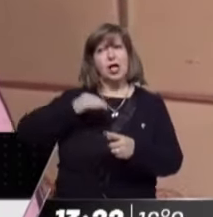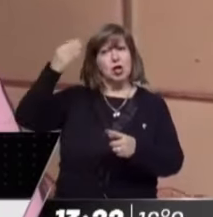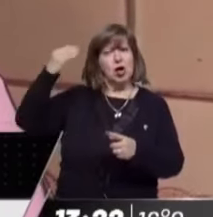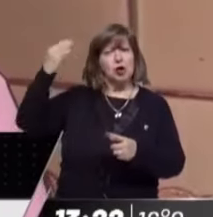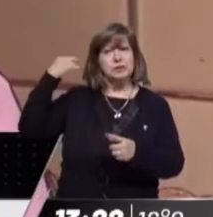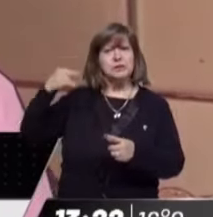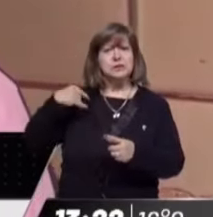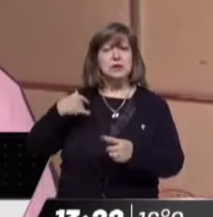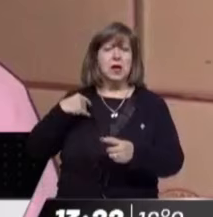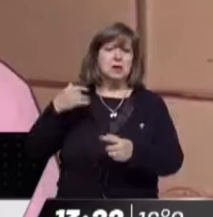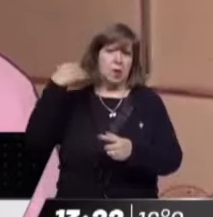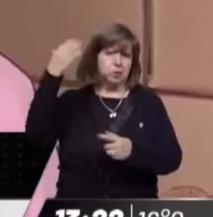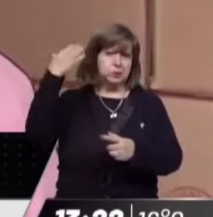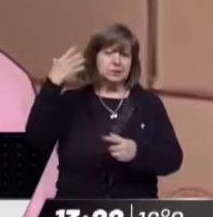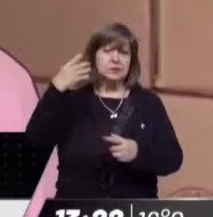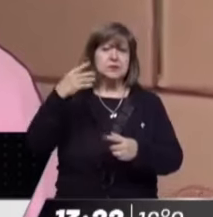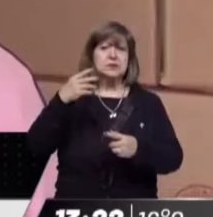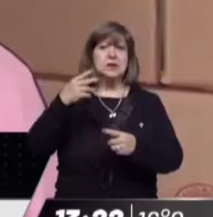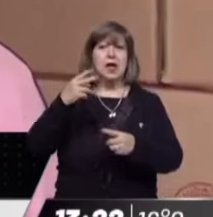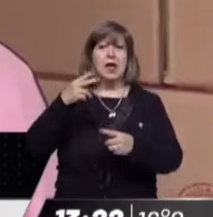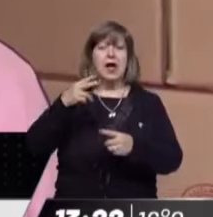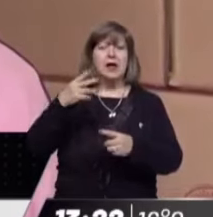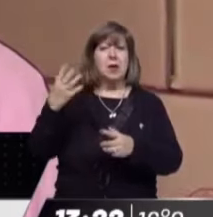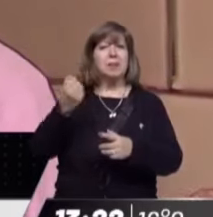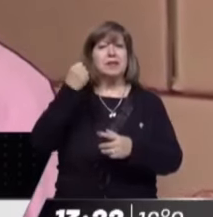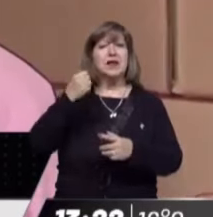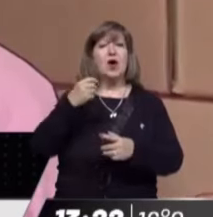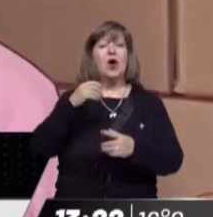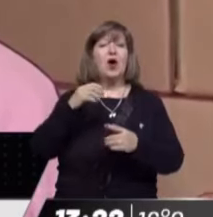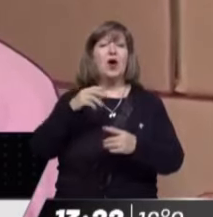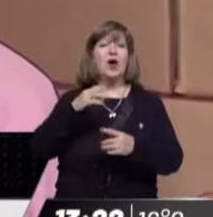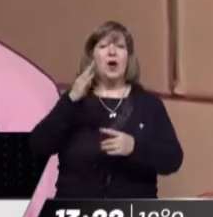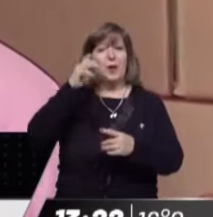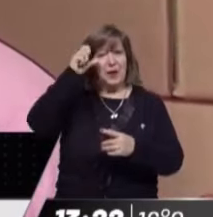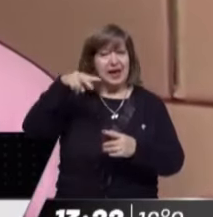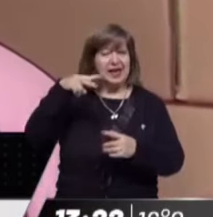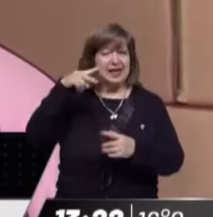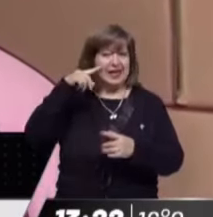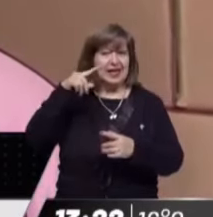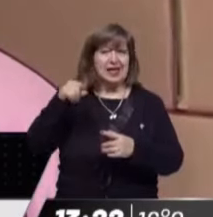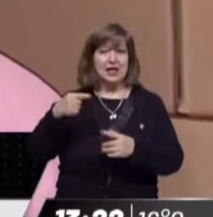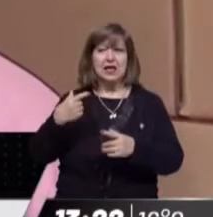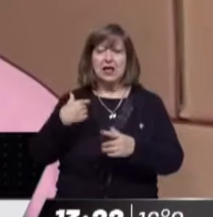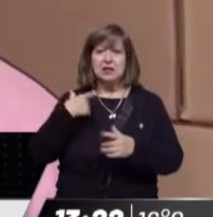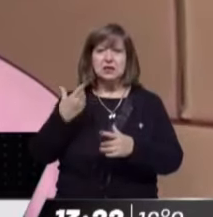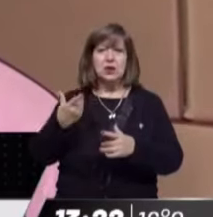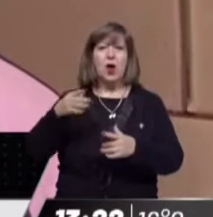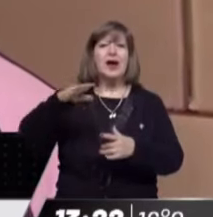agarramos una campaña que fue la de Benny y que me demandó muchísimo